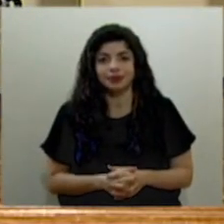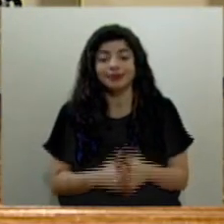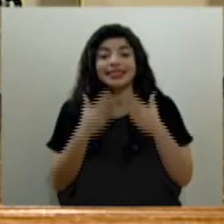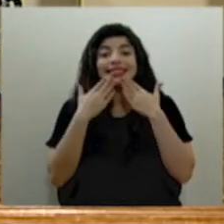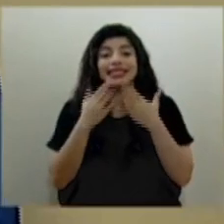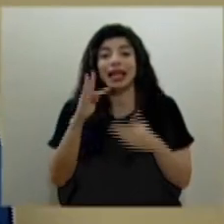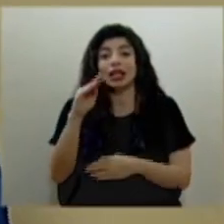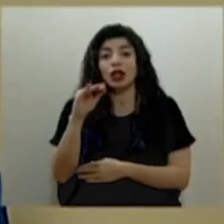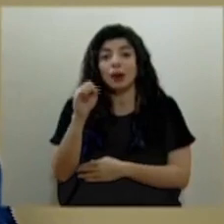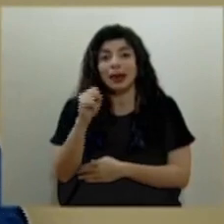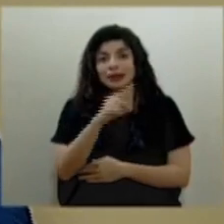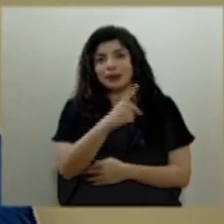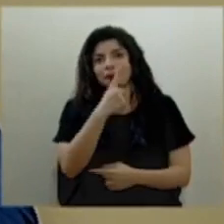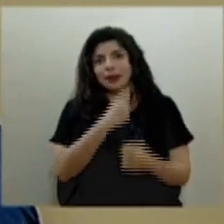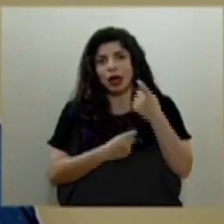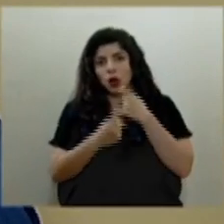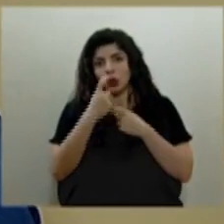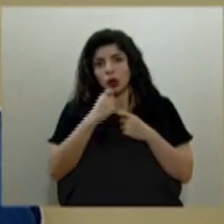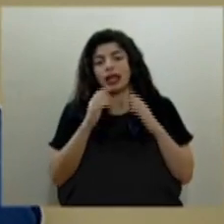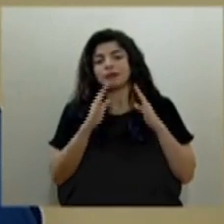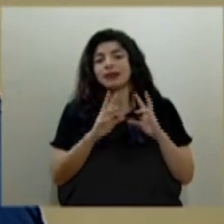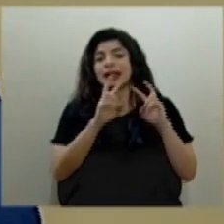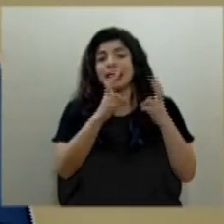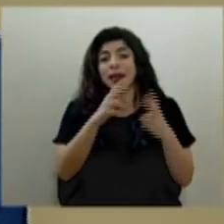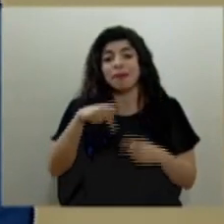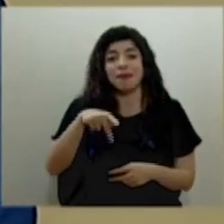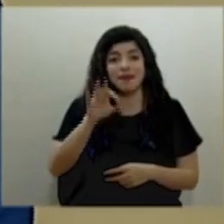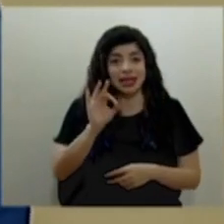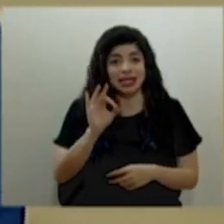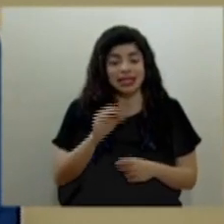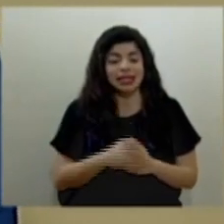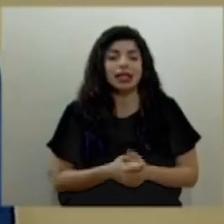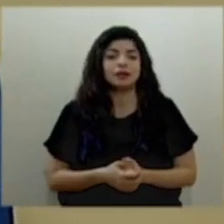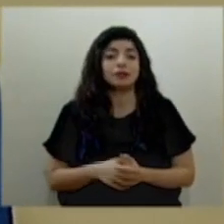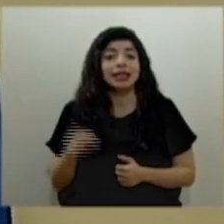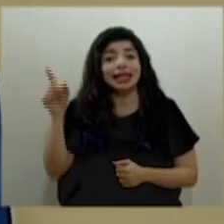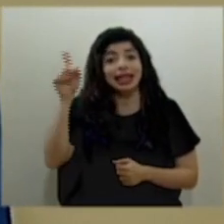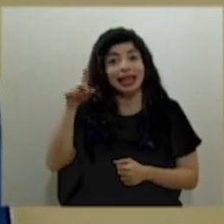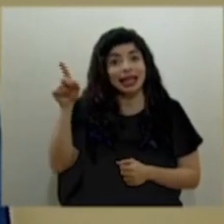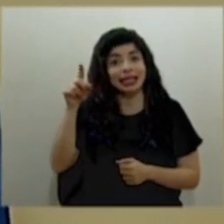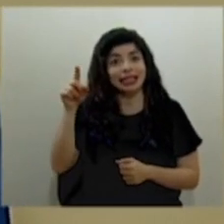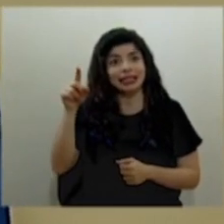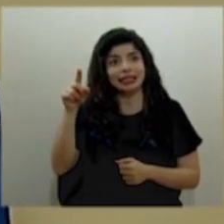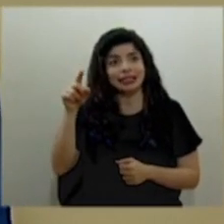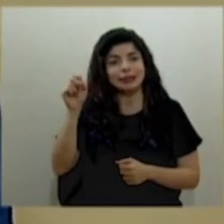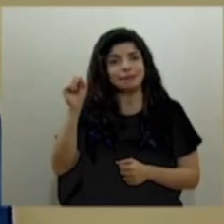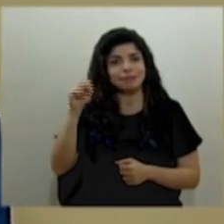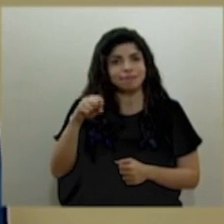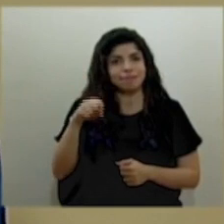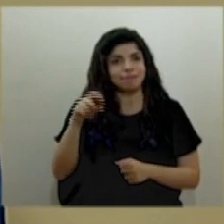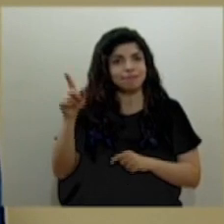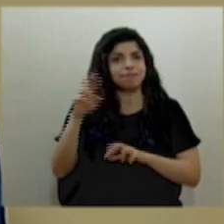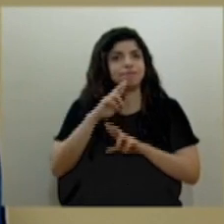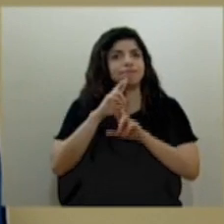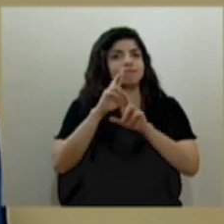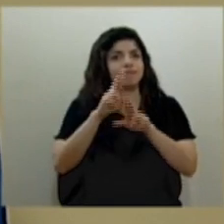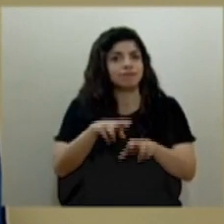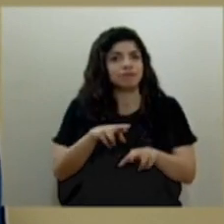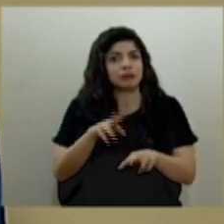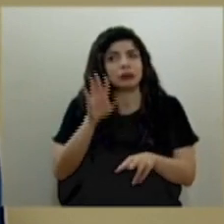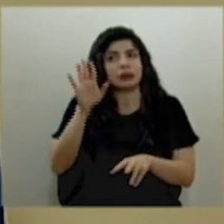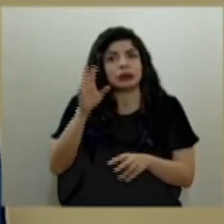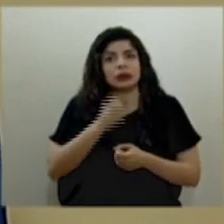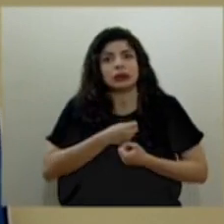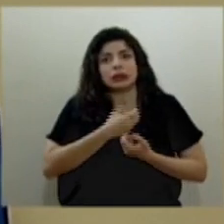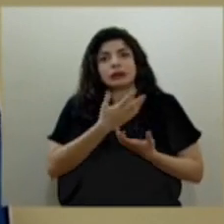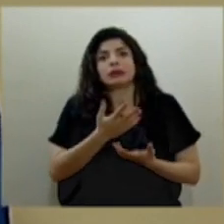Gracias, Tomás, por sus preguntas. Con respecto al asunto de Pfizer, ellos sí les contestaron, y ha sido la manifestación